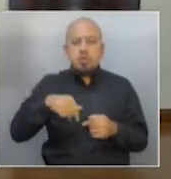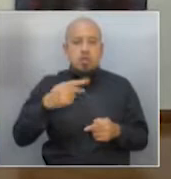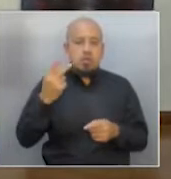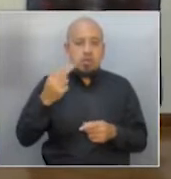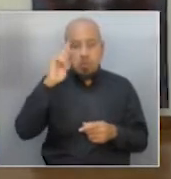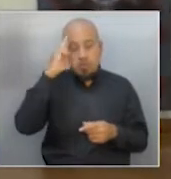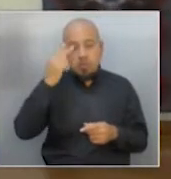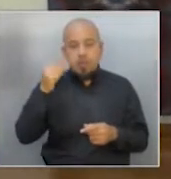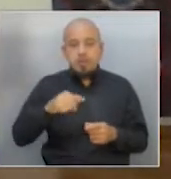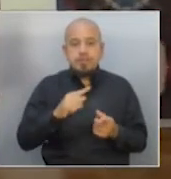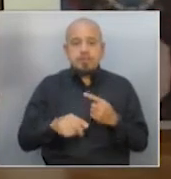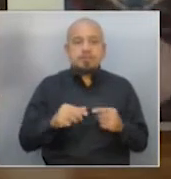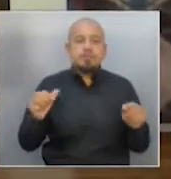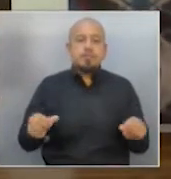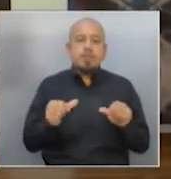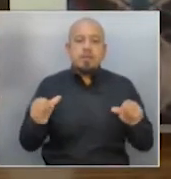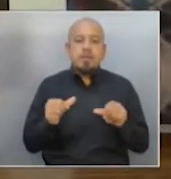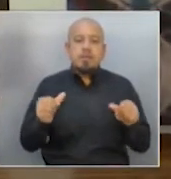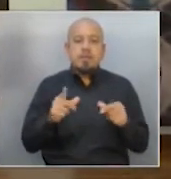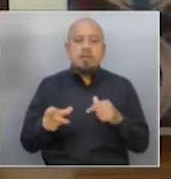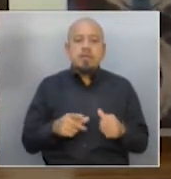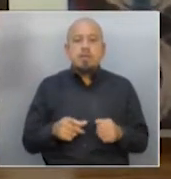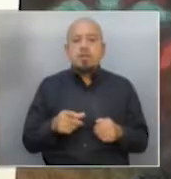estaba creando una narrativa en un